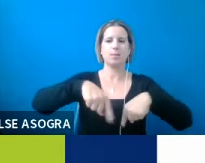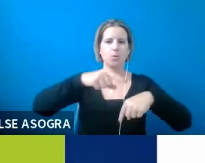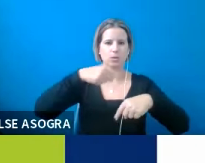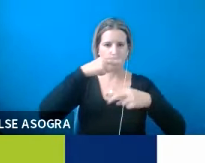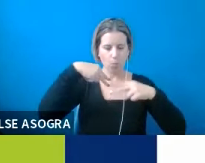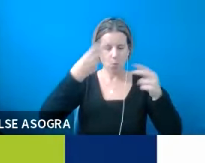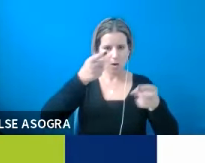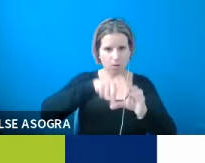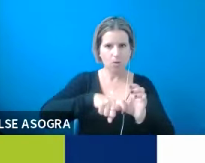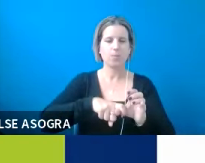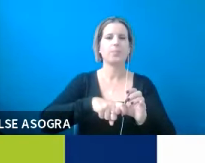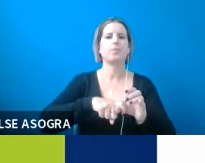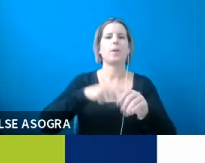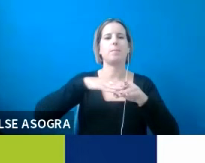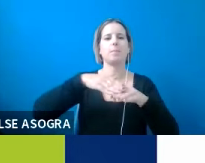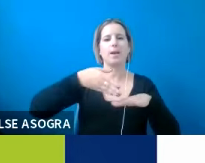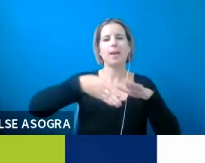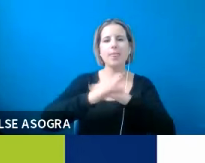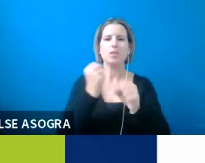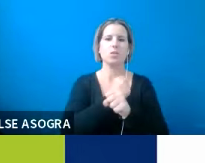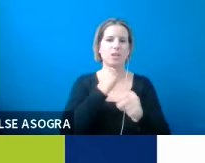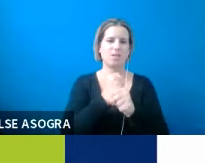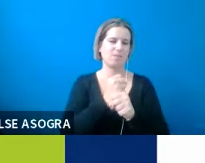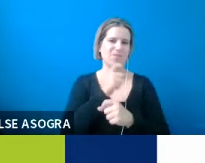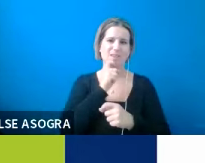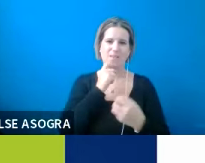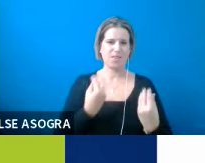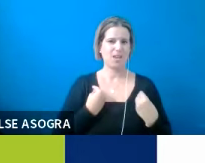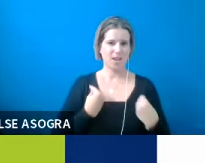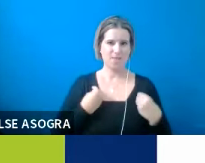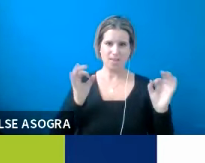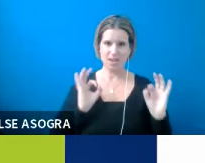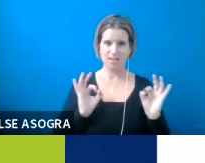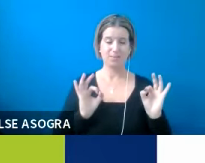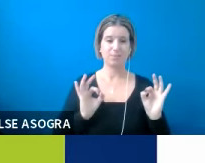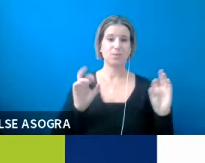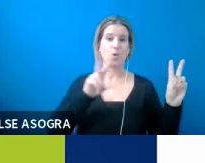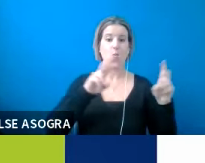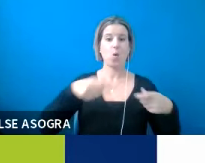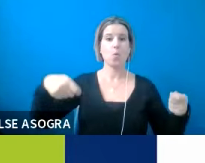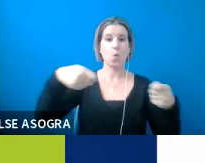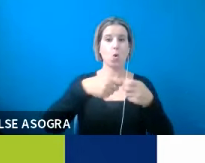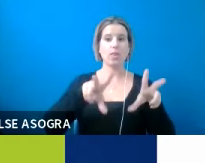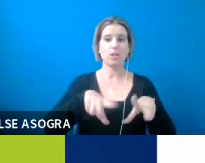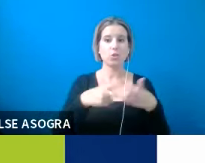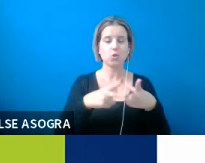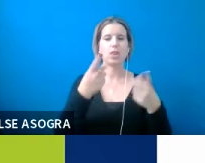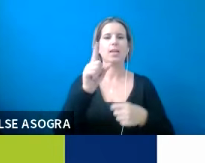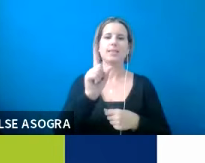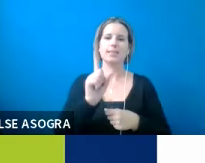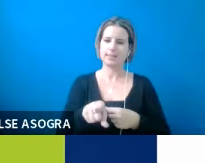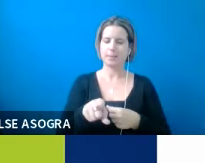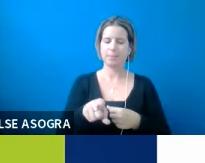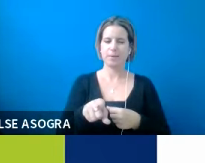para acceder a trabajo se les complica la vida entonces con este nuevo concierto social también se han propuesto un